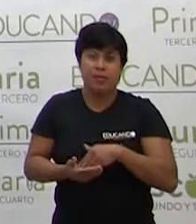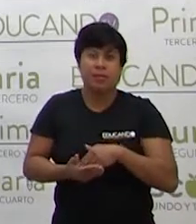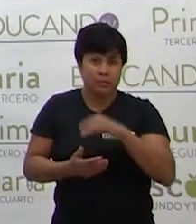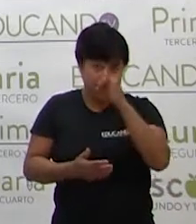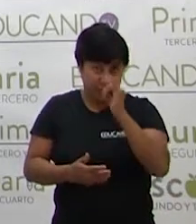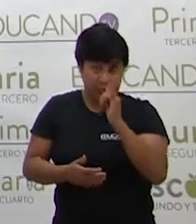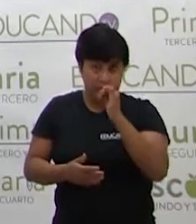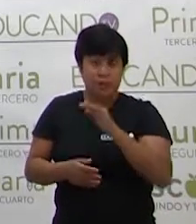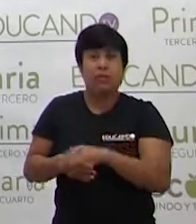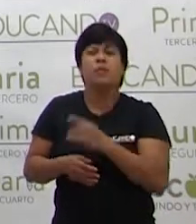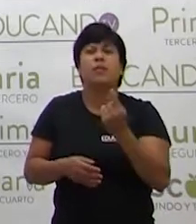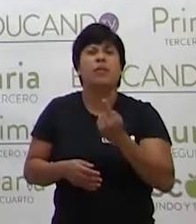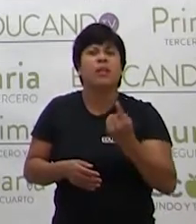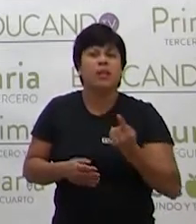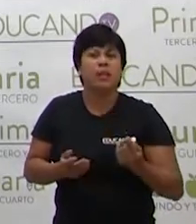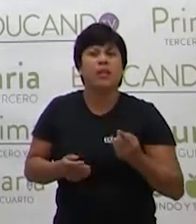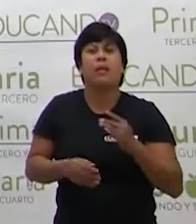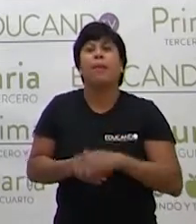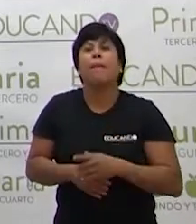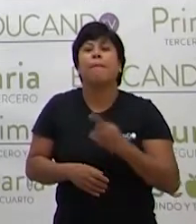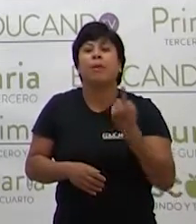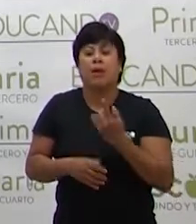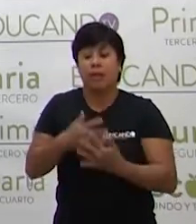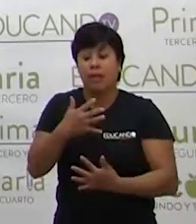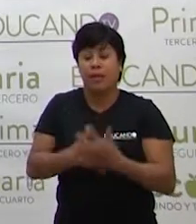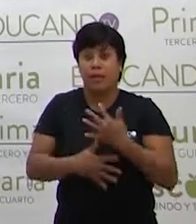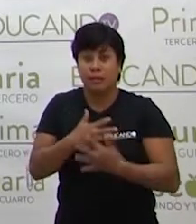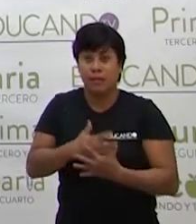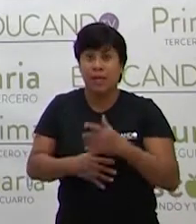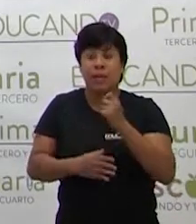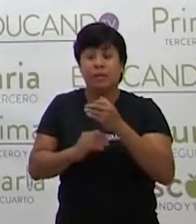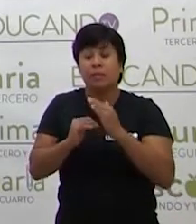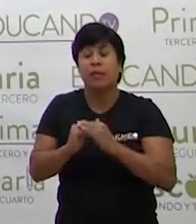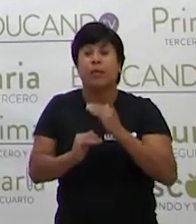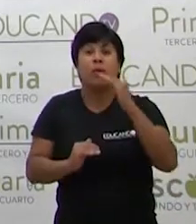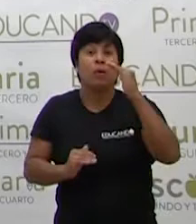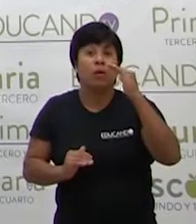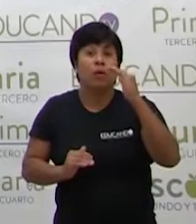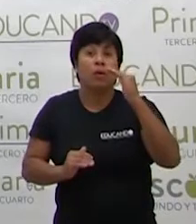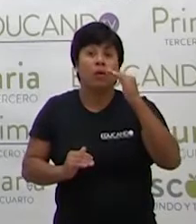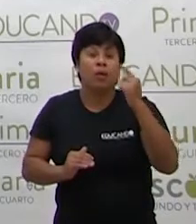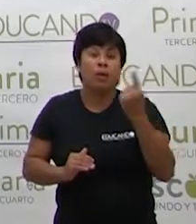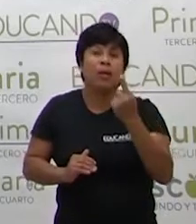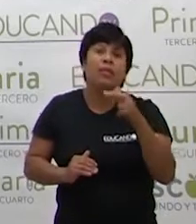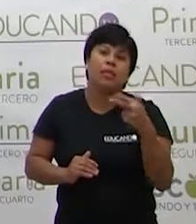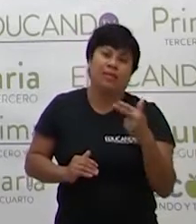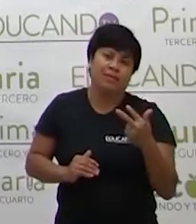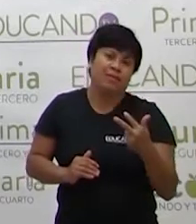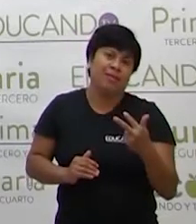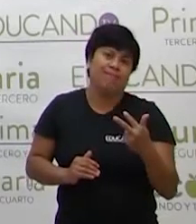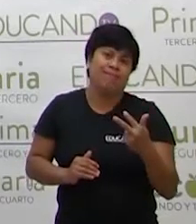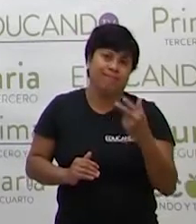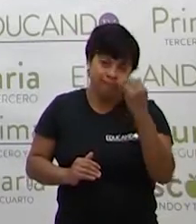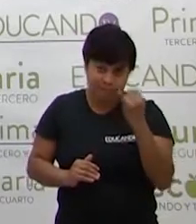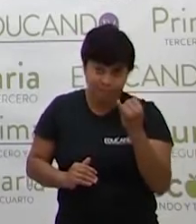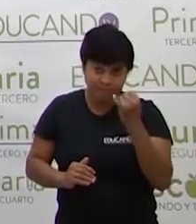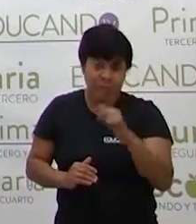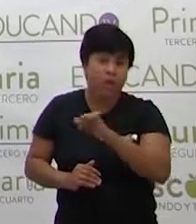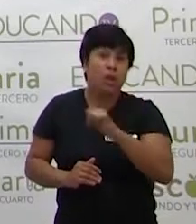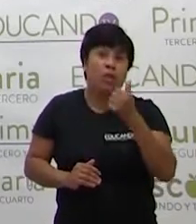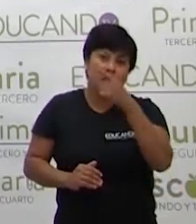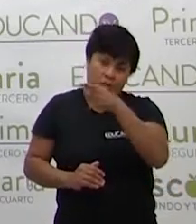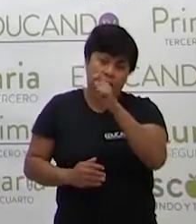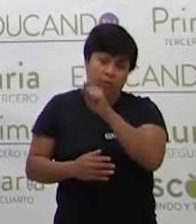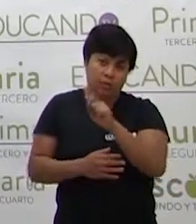¿Sí? ¿Por qué? Porque 15 es mayor que 13, ¿sí? El otro tú lo